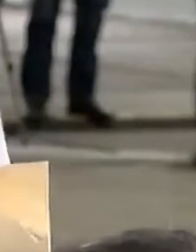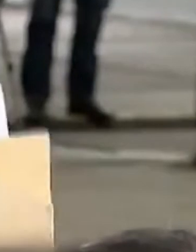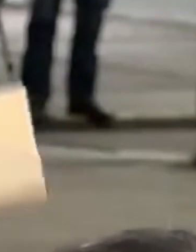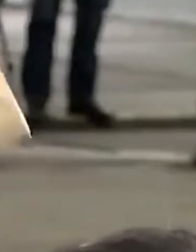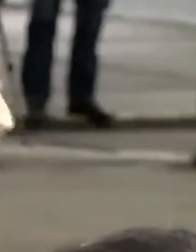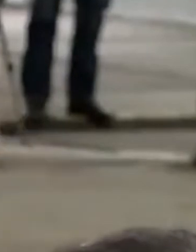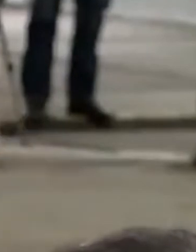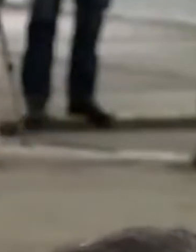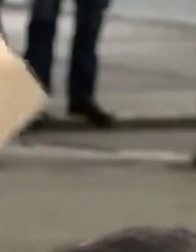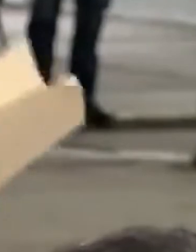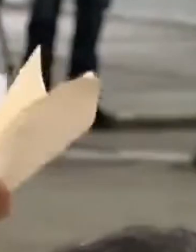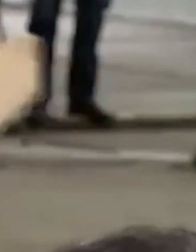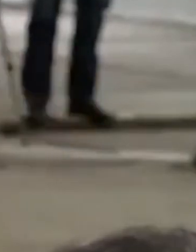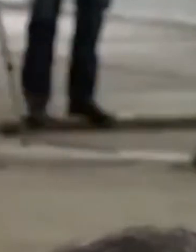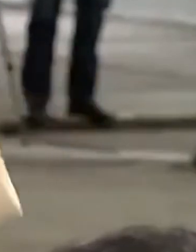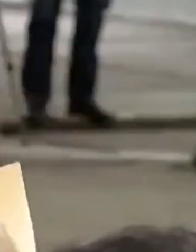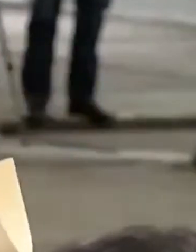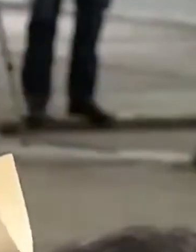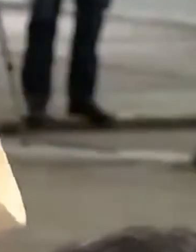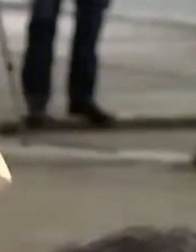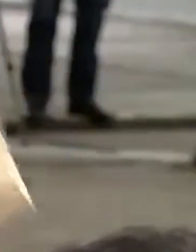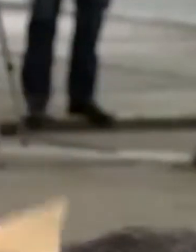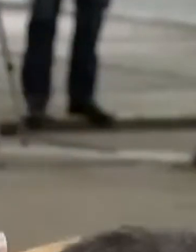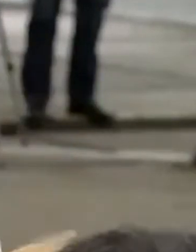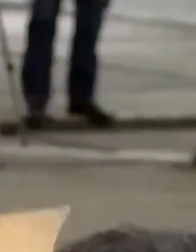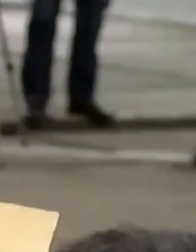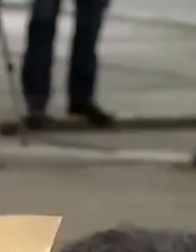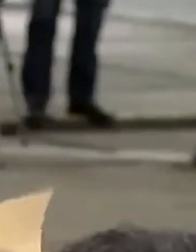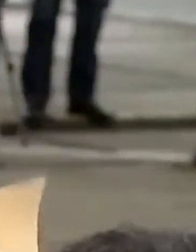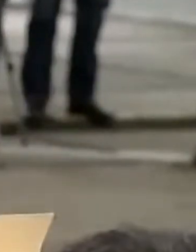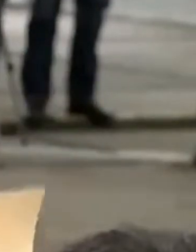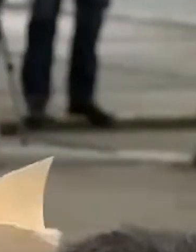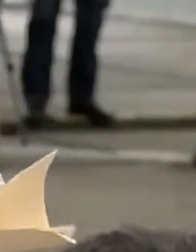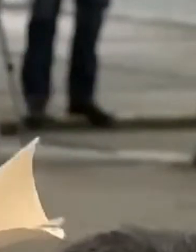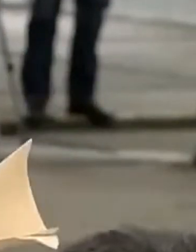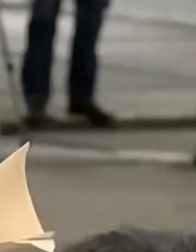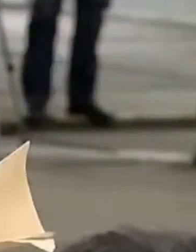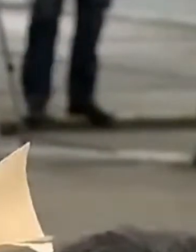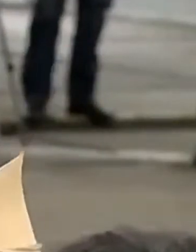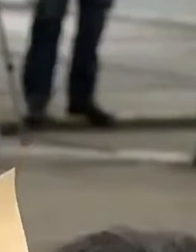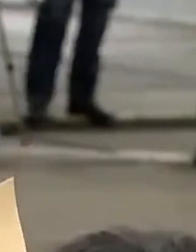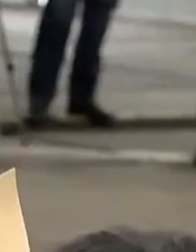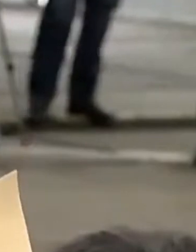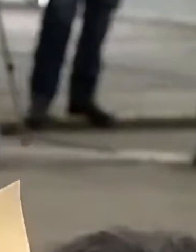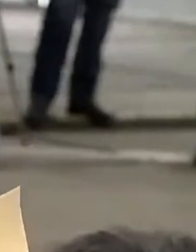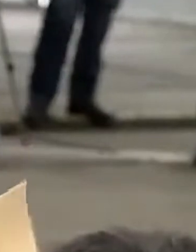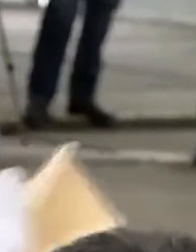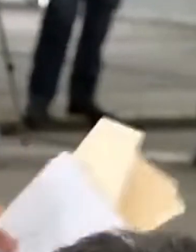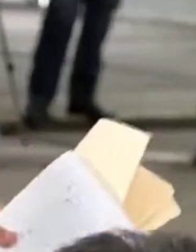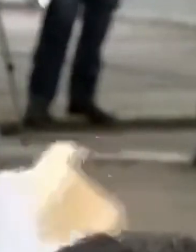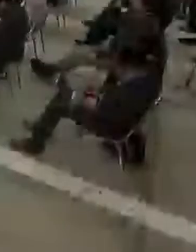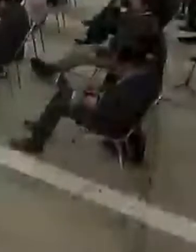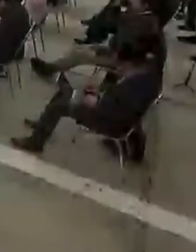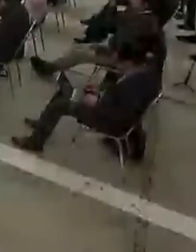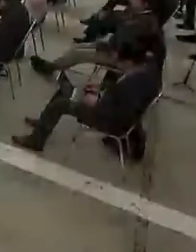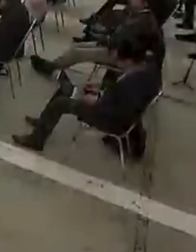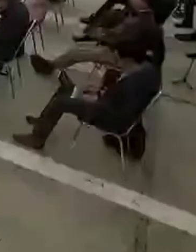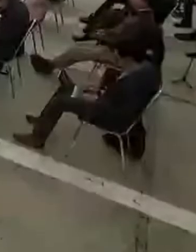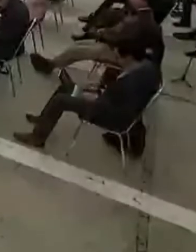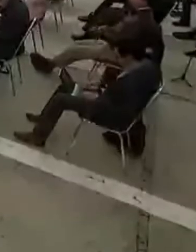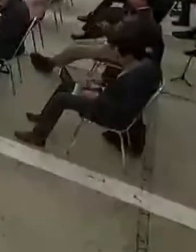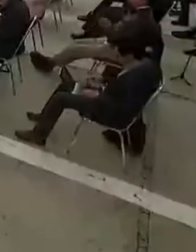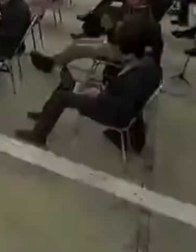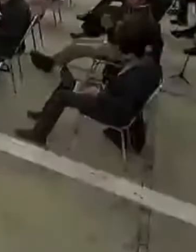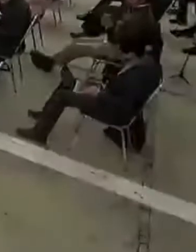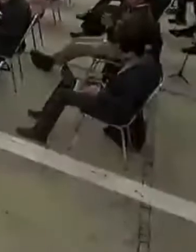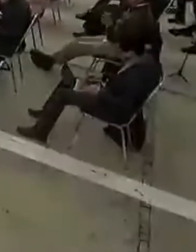usted escuche esta situación, porque no es de ahora, es de hace más de 10 años. Han sido y no ha habido ninguna respuesta en esta ocasión. Ya no